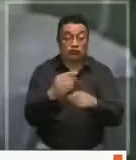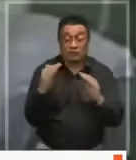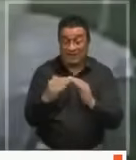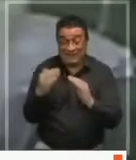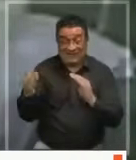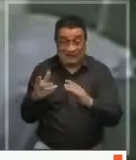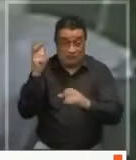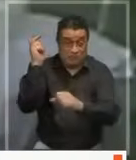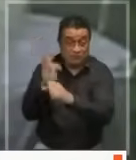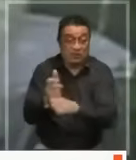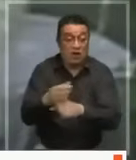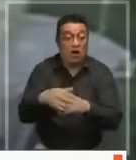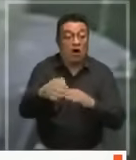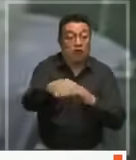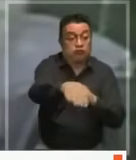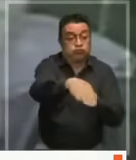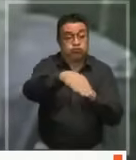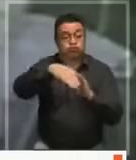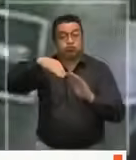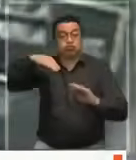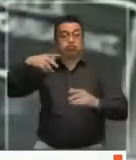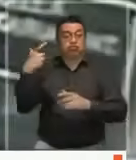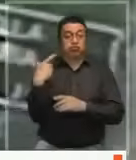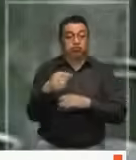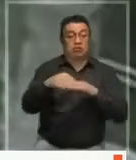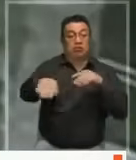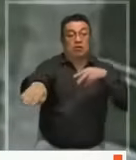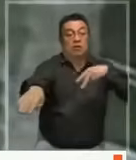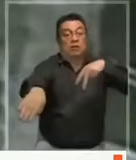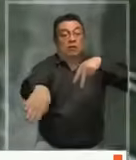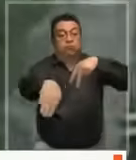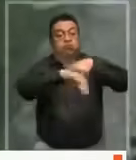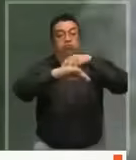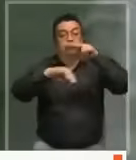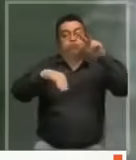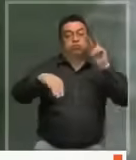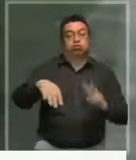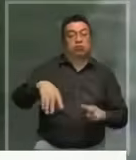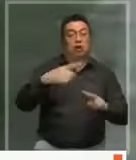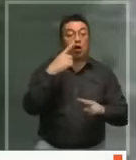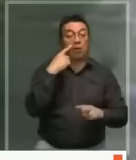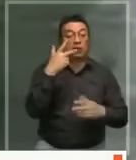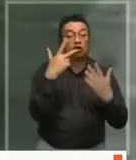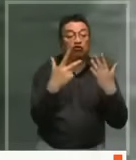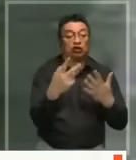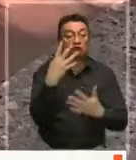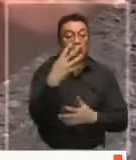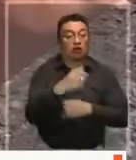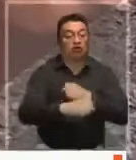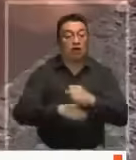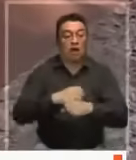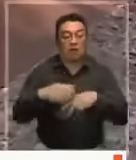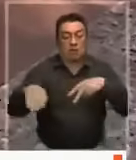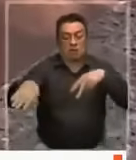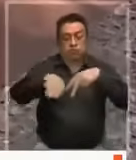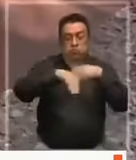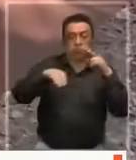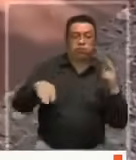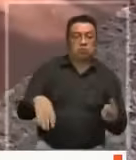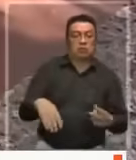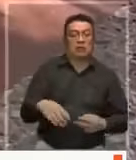vecina retrocedieron a toda velocidad y atropellaron a Leonardo Valdiano, de 84 años de edad. ¿Qué estaba